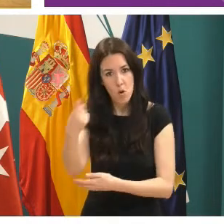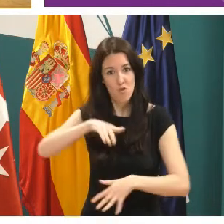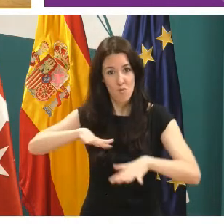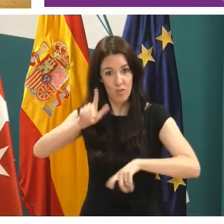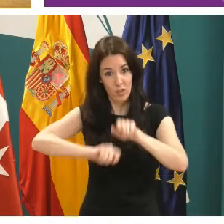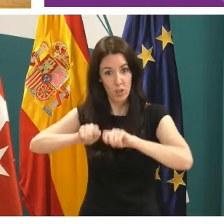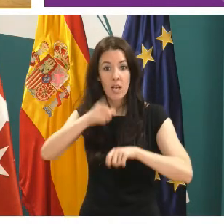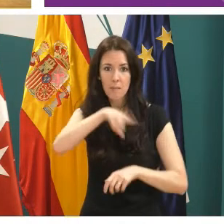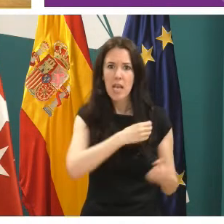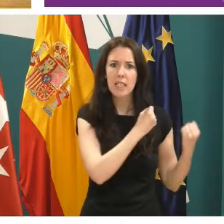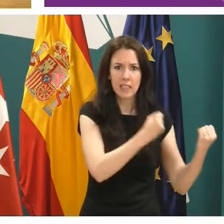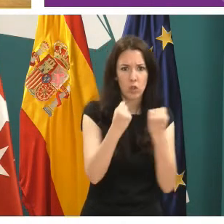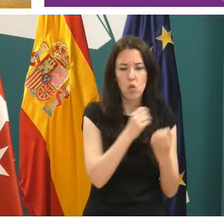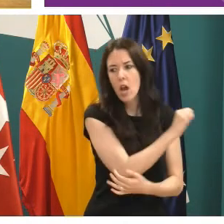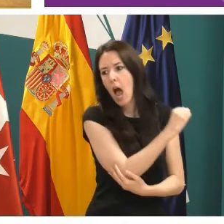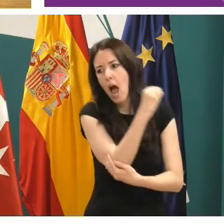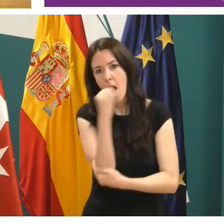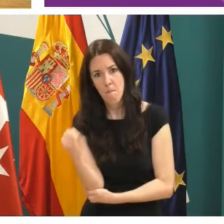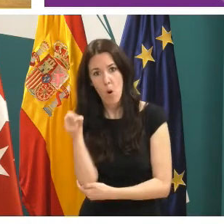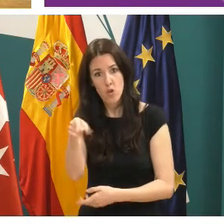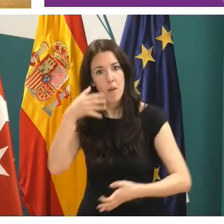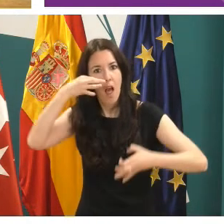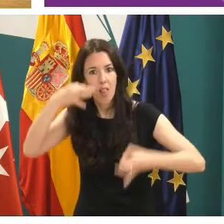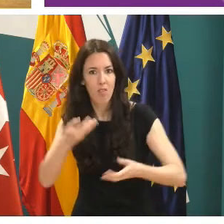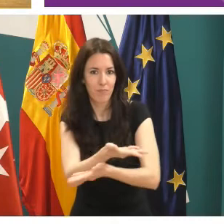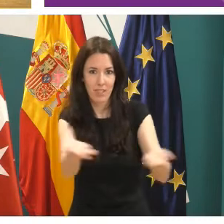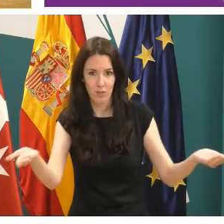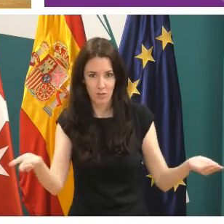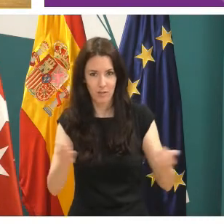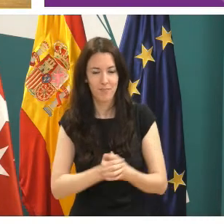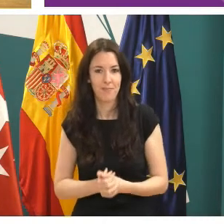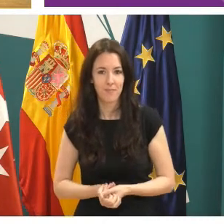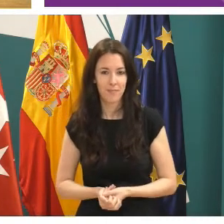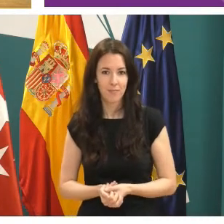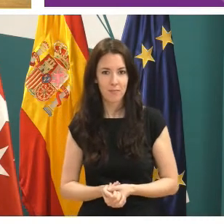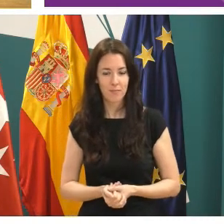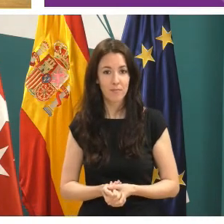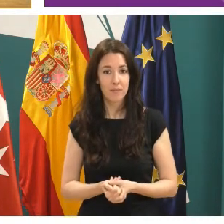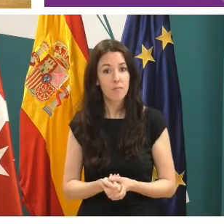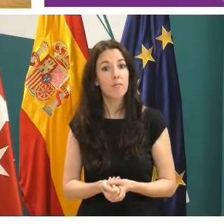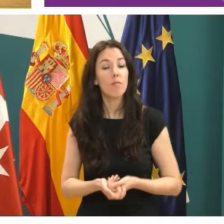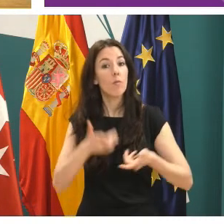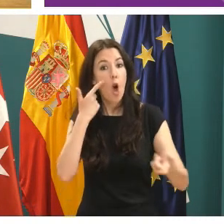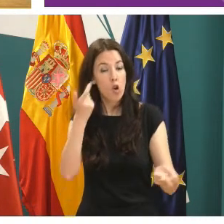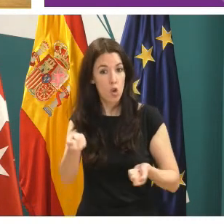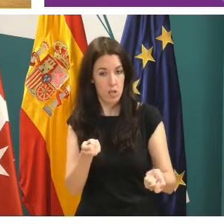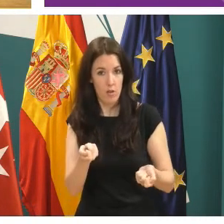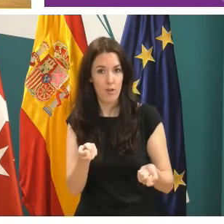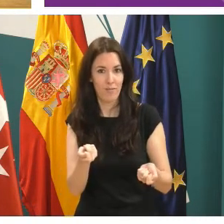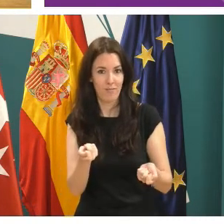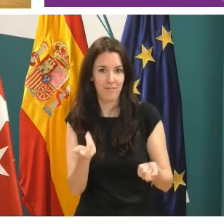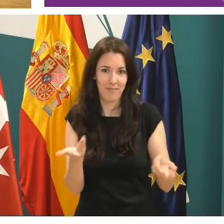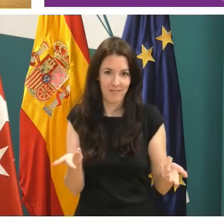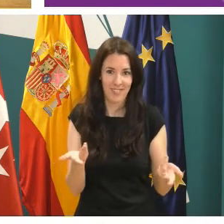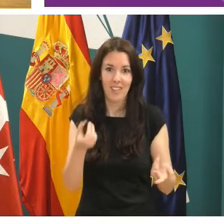las instituciones dar apoyo a que esto sea una realidad para todos. La coordinación, aquí, bueno,